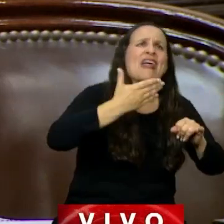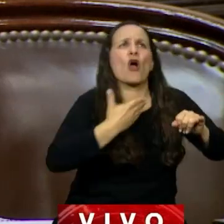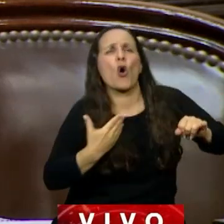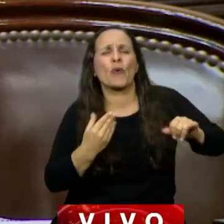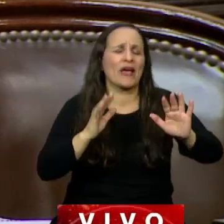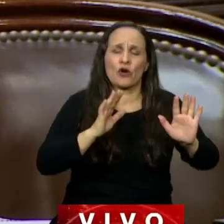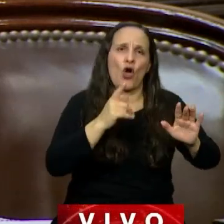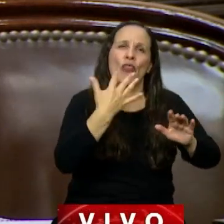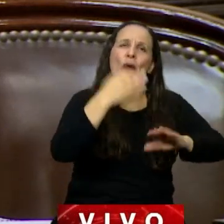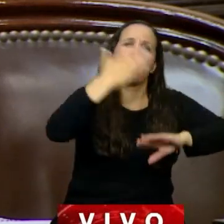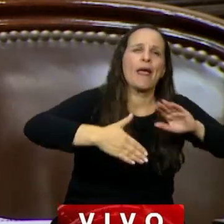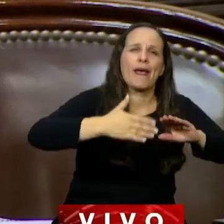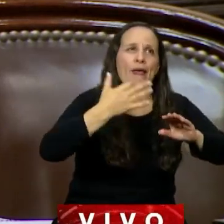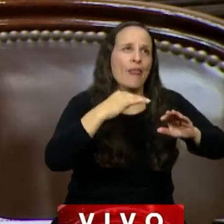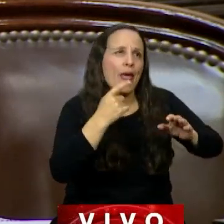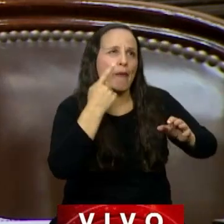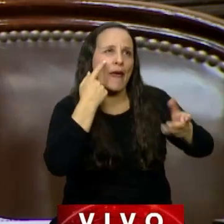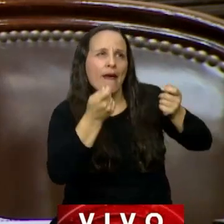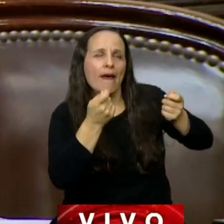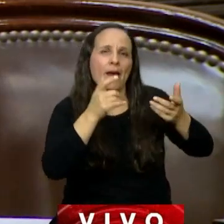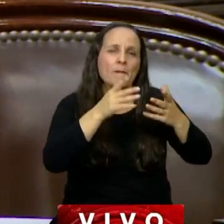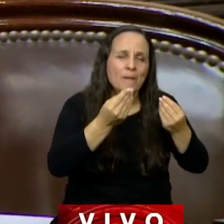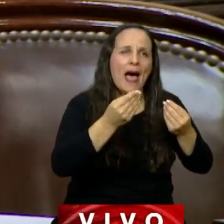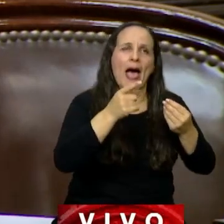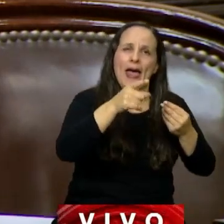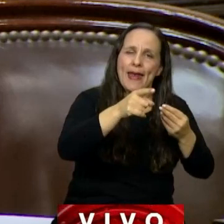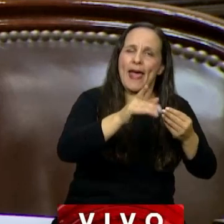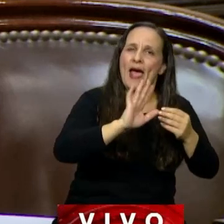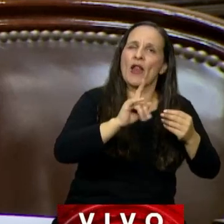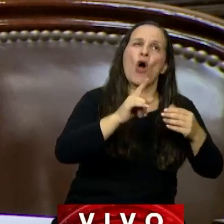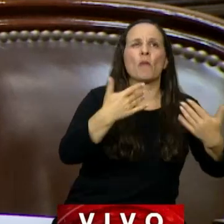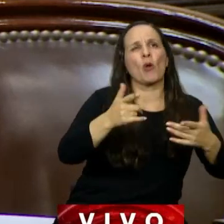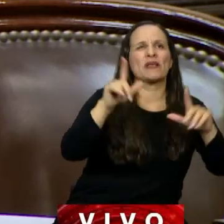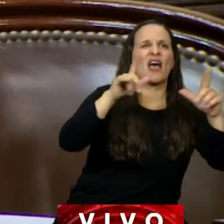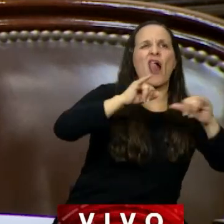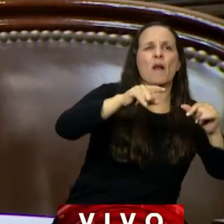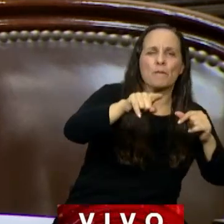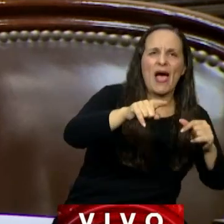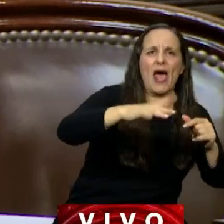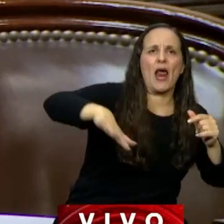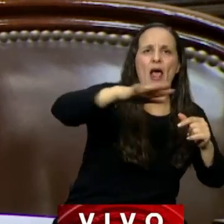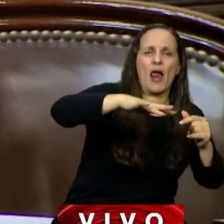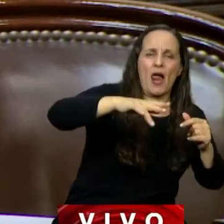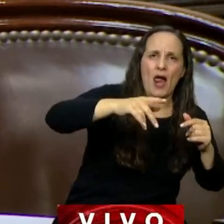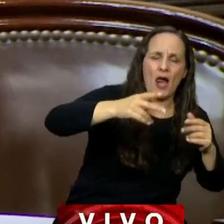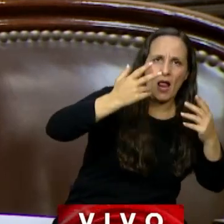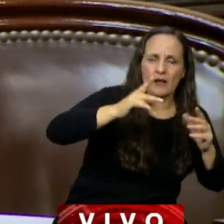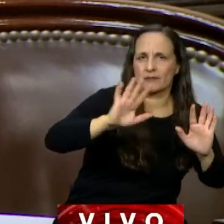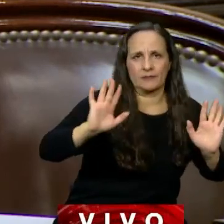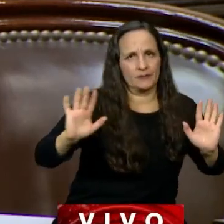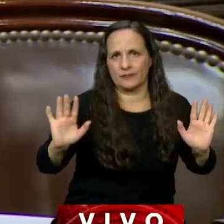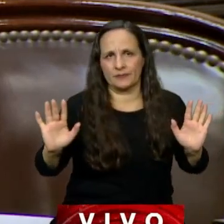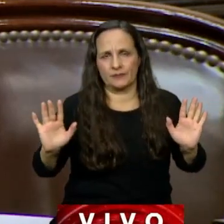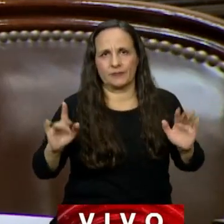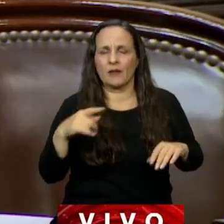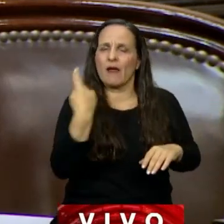son utilizados como elementos de coacción y direccionamiento de la opinión pública. Tenemos que tener en